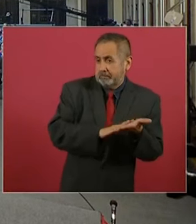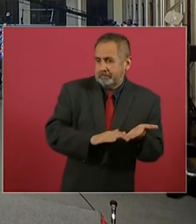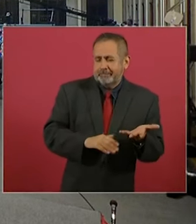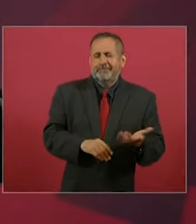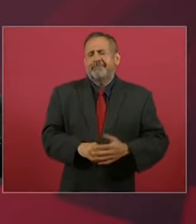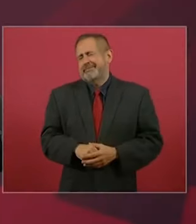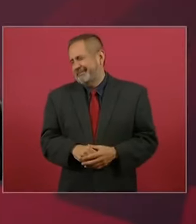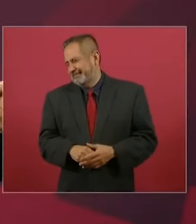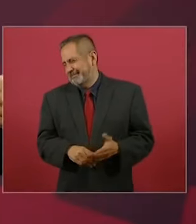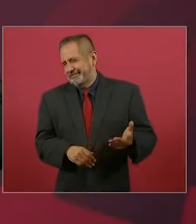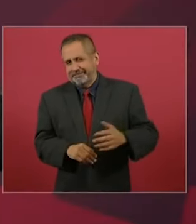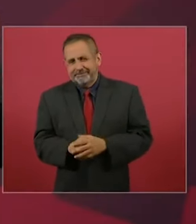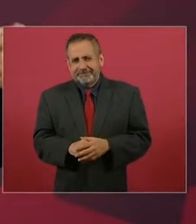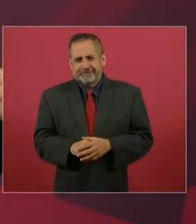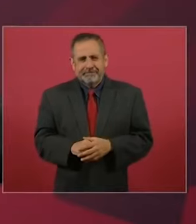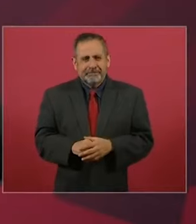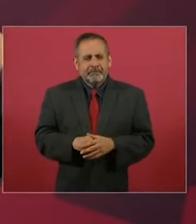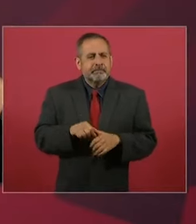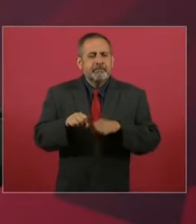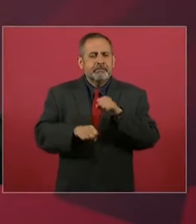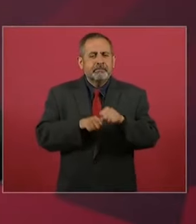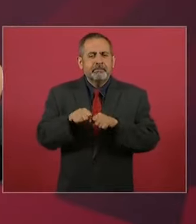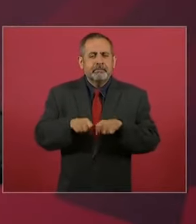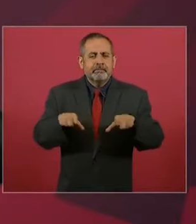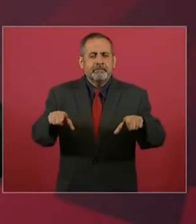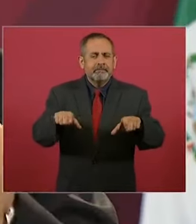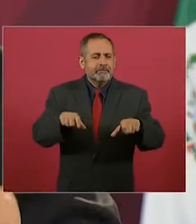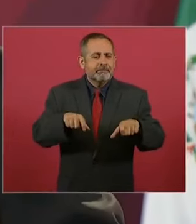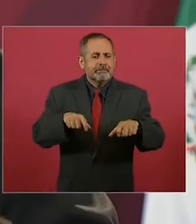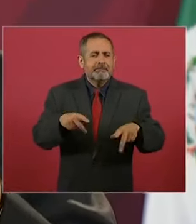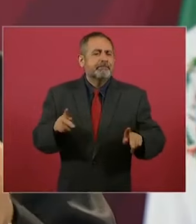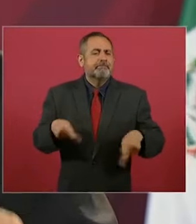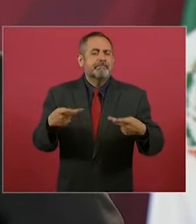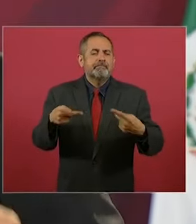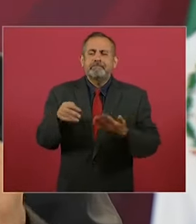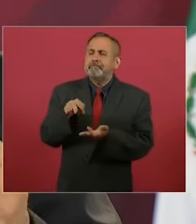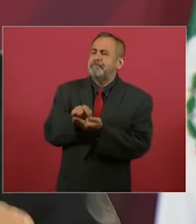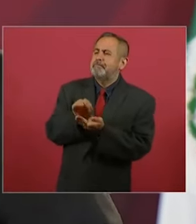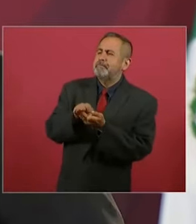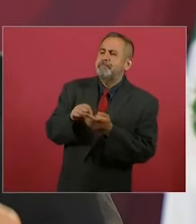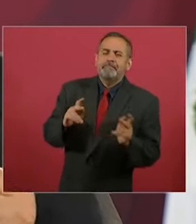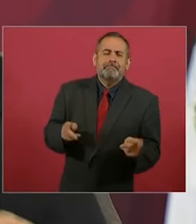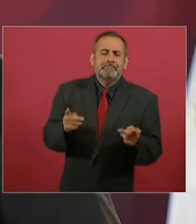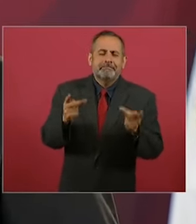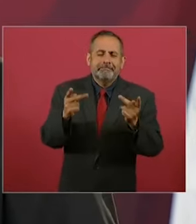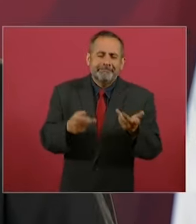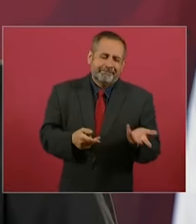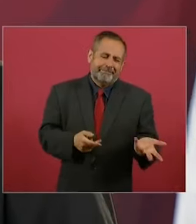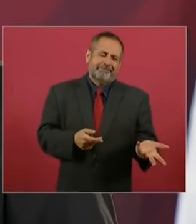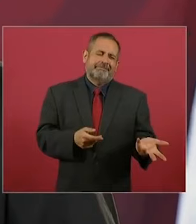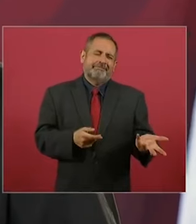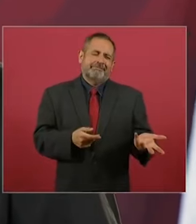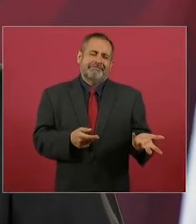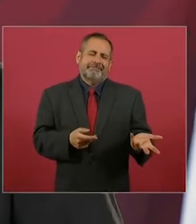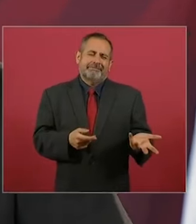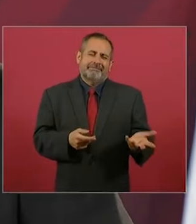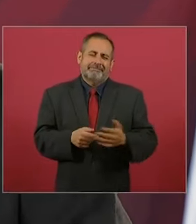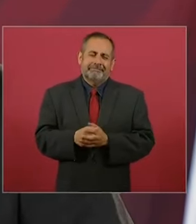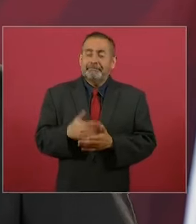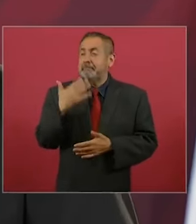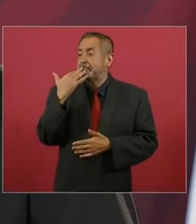O llego en un triciclo. Tamales, tamales, ¿sí?